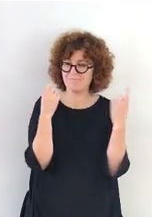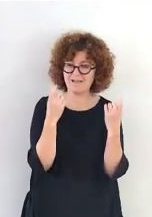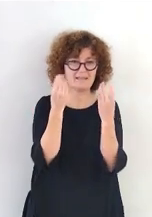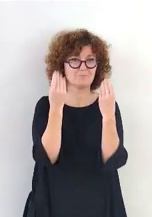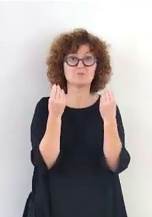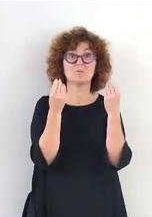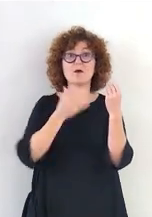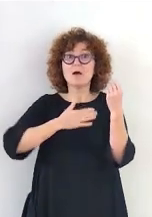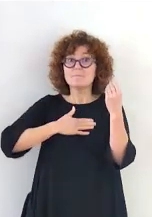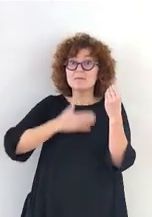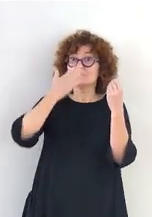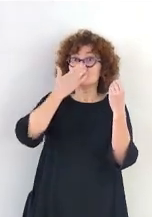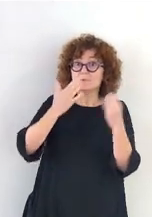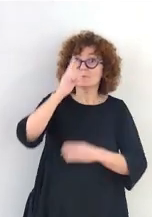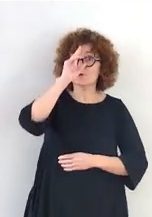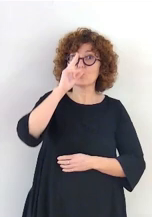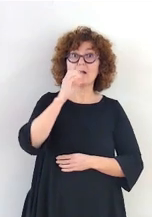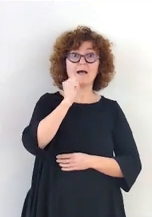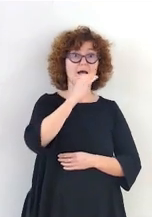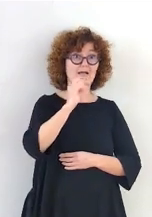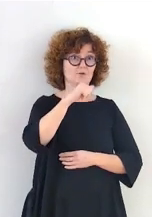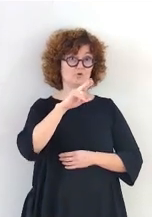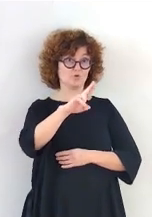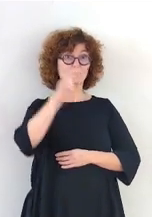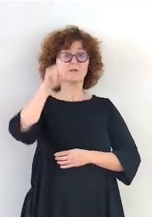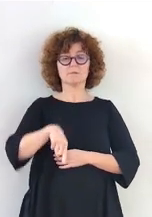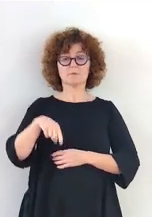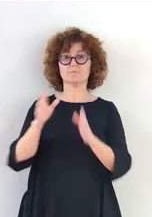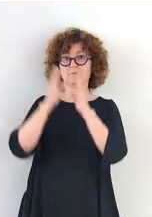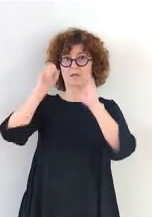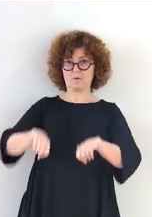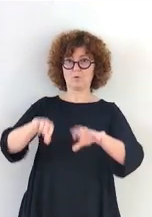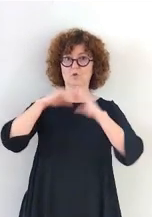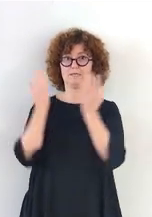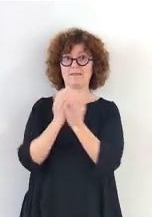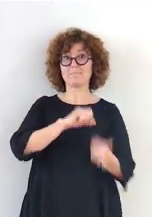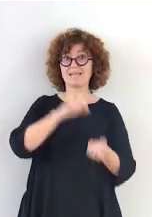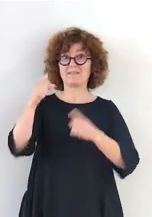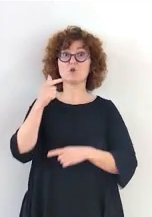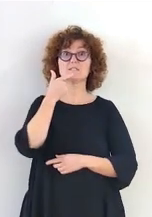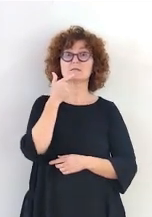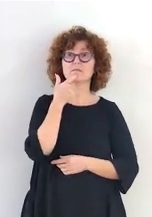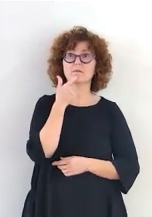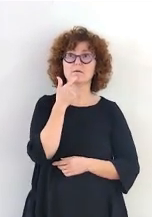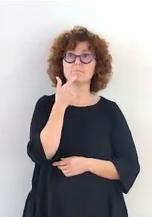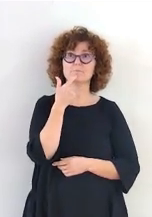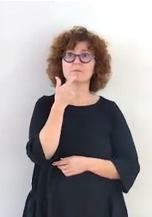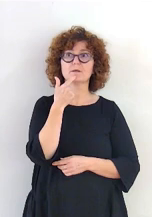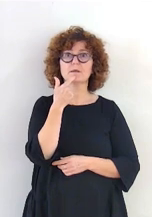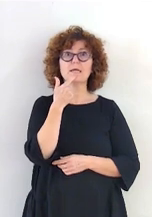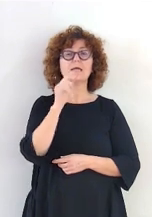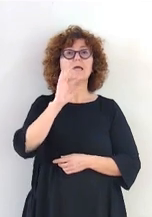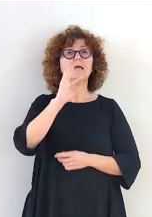mucho cuando por parte del acnur y sobre todo por parte de la organización internacional de migraciones mucho más se dice no debemos hablar de refugiados